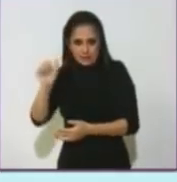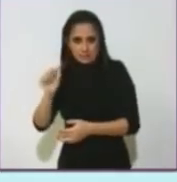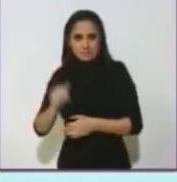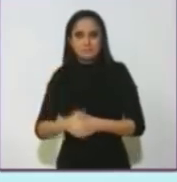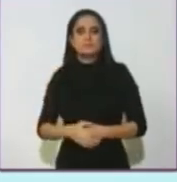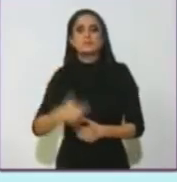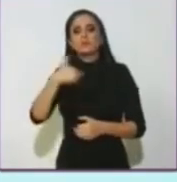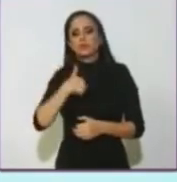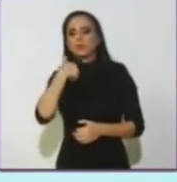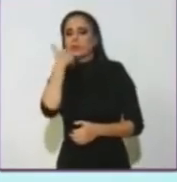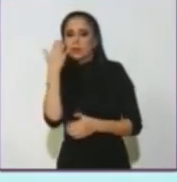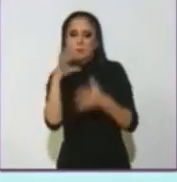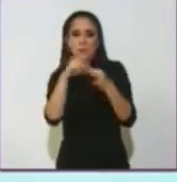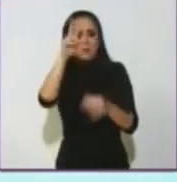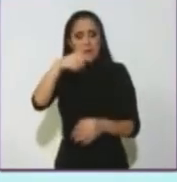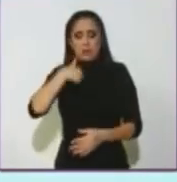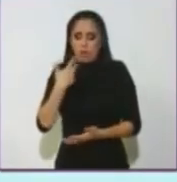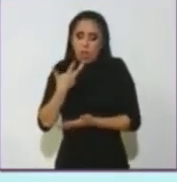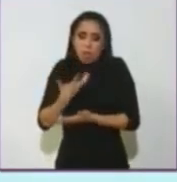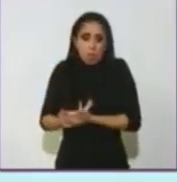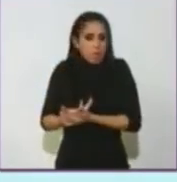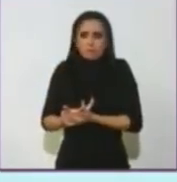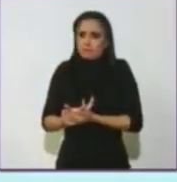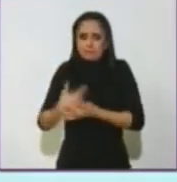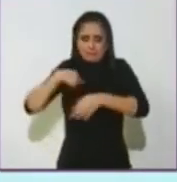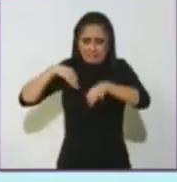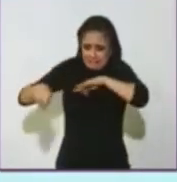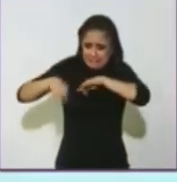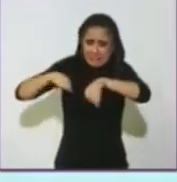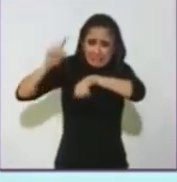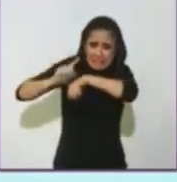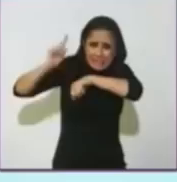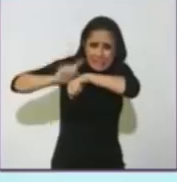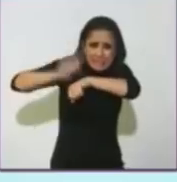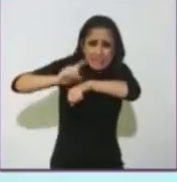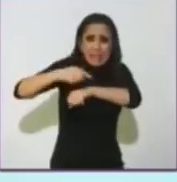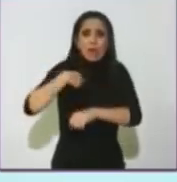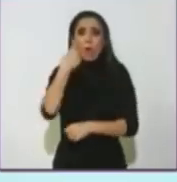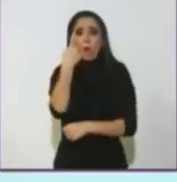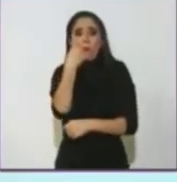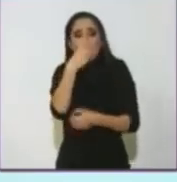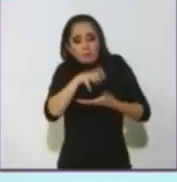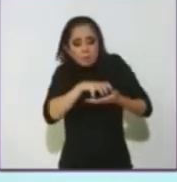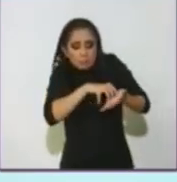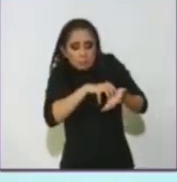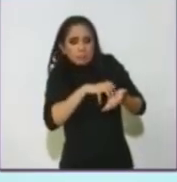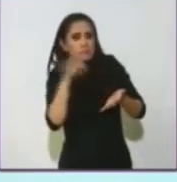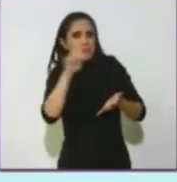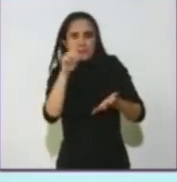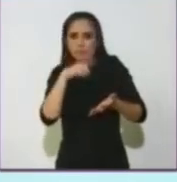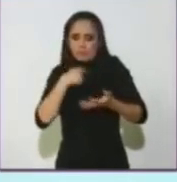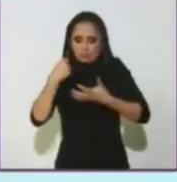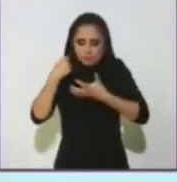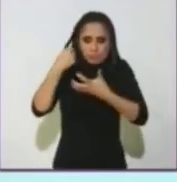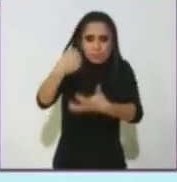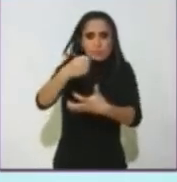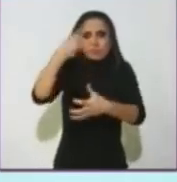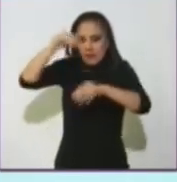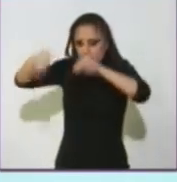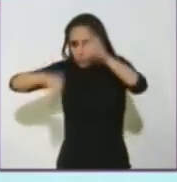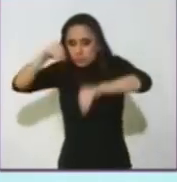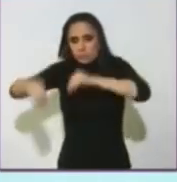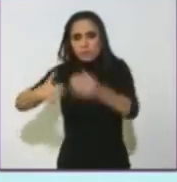decir que no voy a descansar un solo día y no voy a escatimar un solo peso en hacer de esta ciudad una ciudad segura